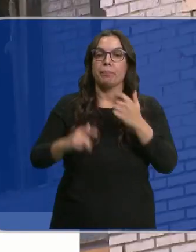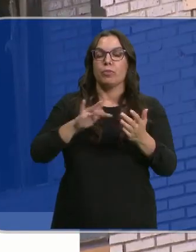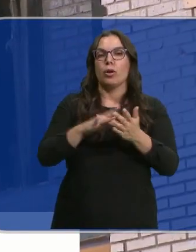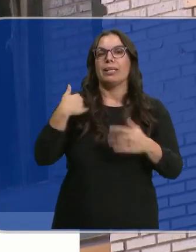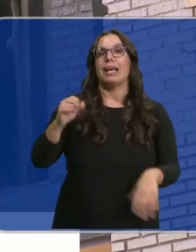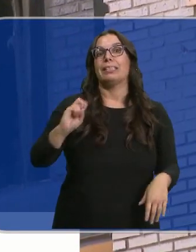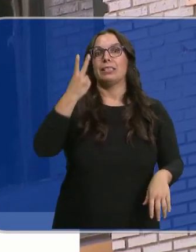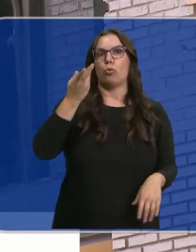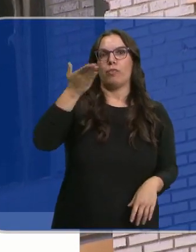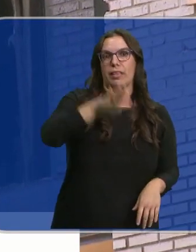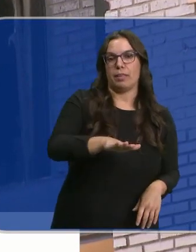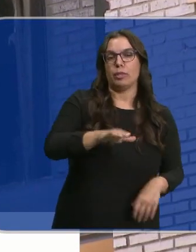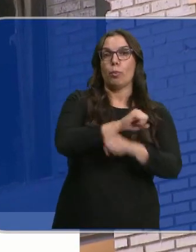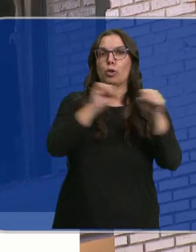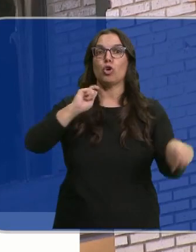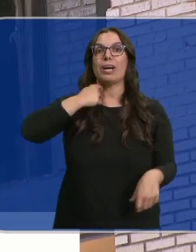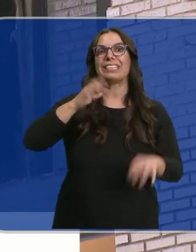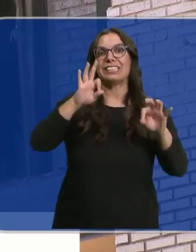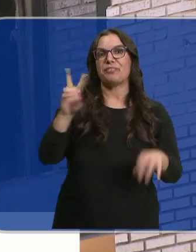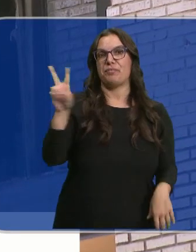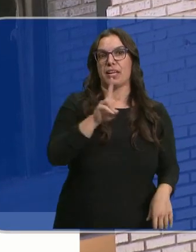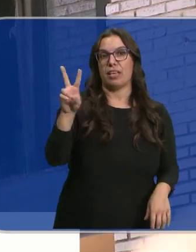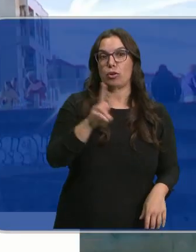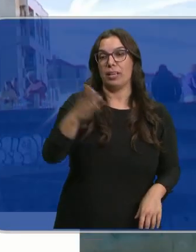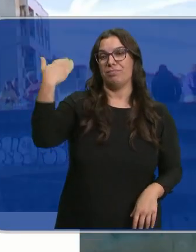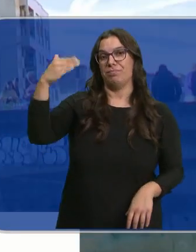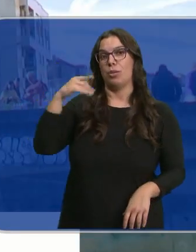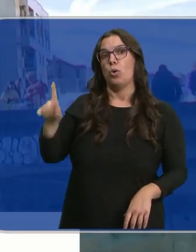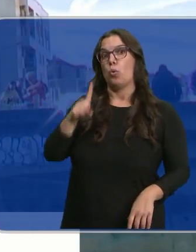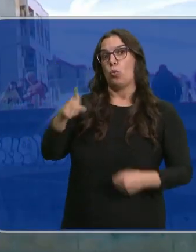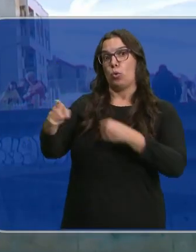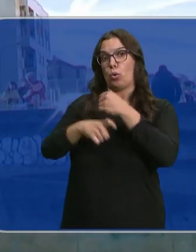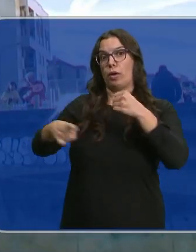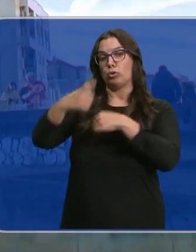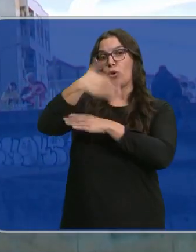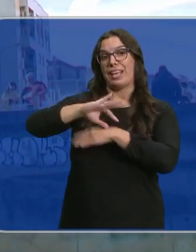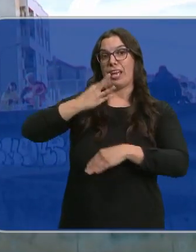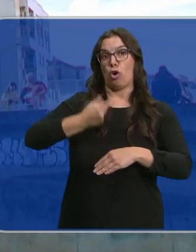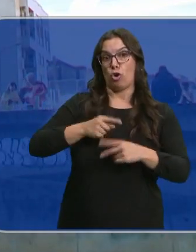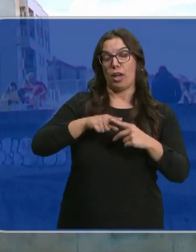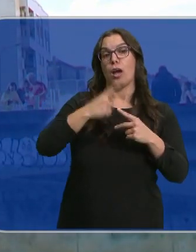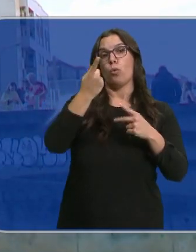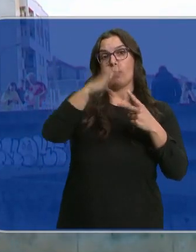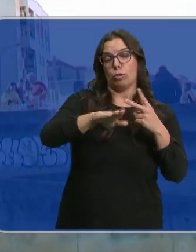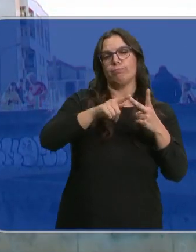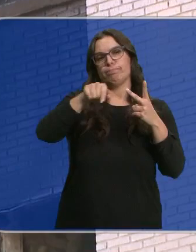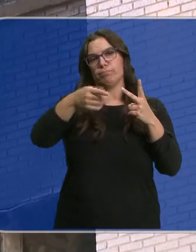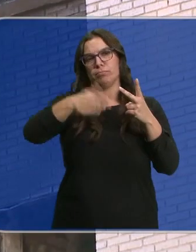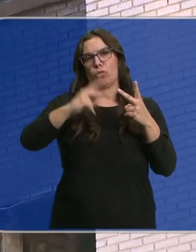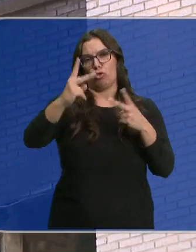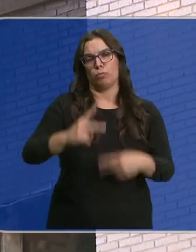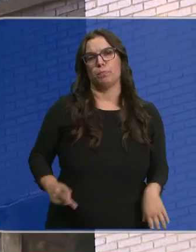segundo fallecimiento, una explosión de gas en Valladolid. El que ya tuvo lugar el pasado 1 de agosto en la calle Goya también se cobró una víctima